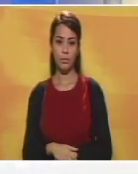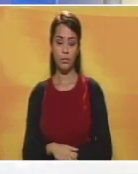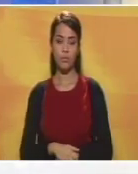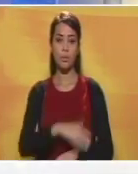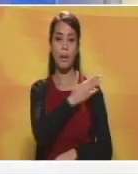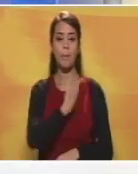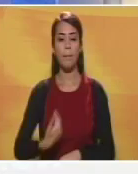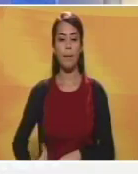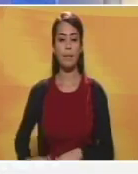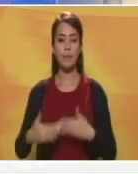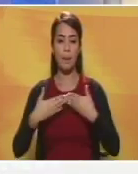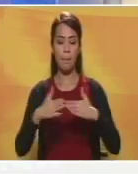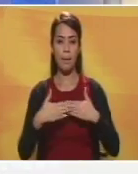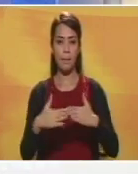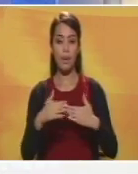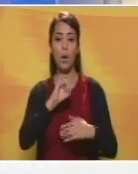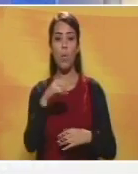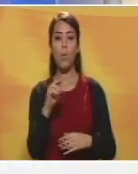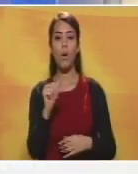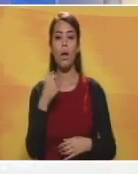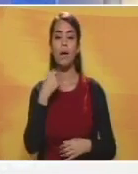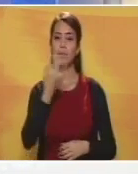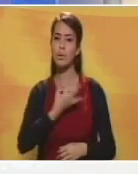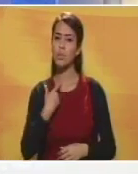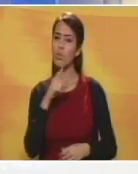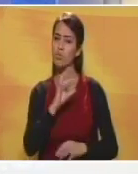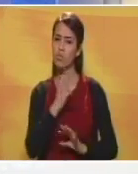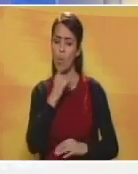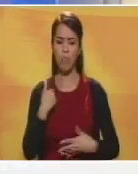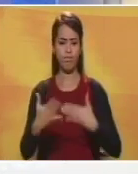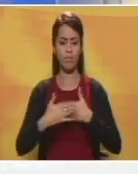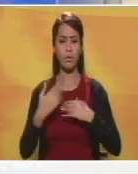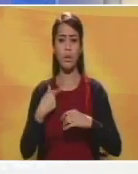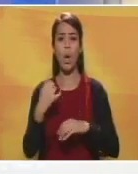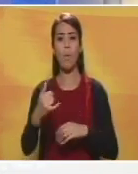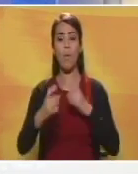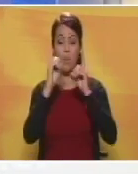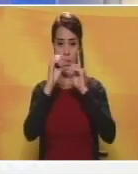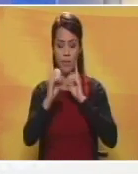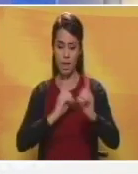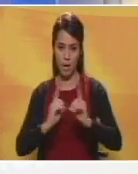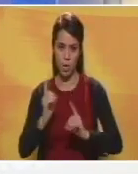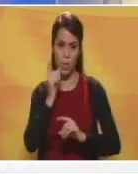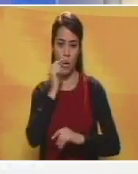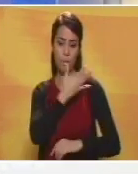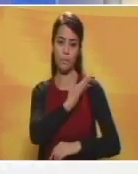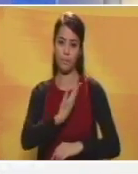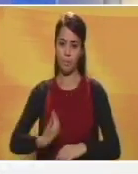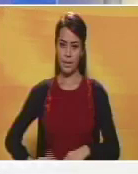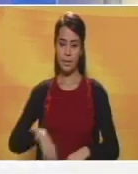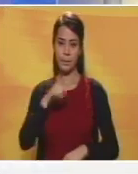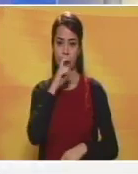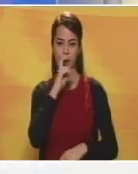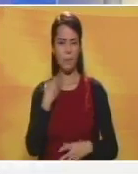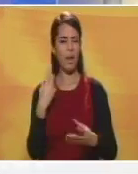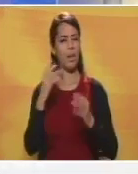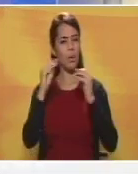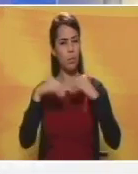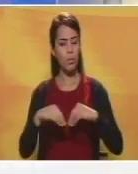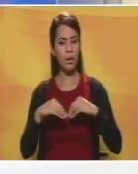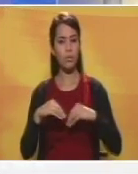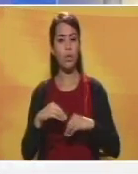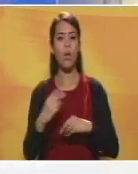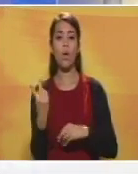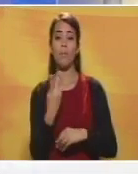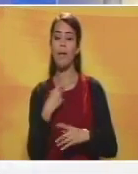El presidente de Panamá, Juan Carlos Varela, aseguró que no cierra la posibilidad de un diálogo con su homólogo Nicolás Maduro para buscar un consenso respecto